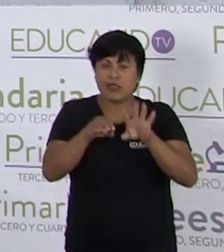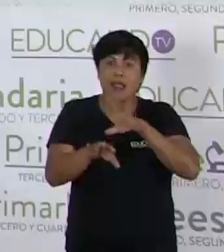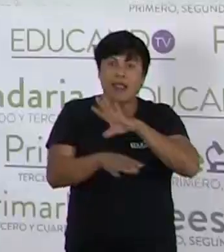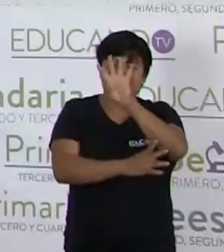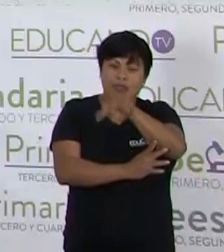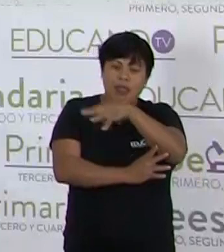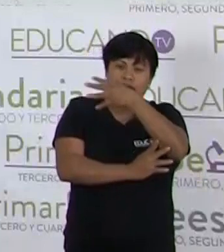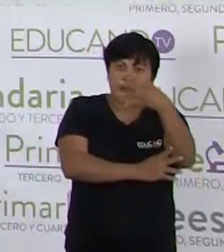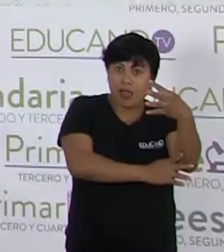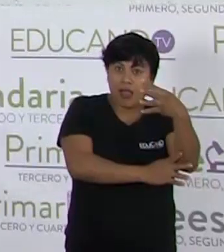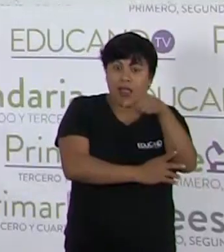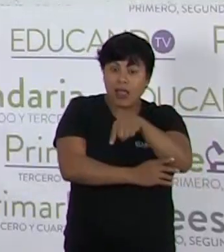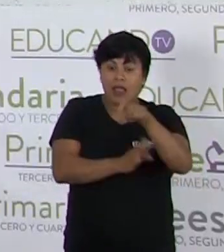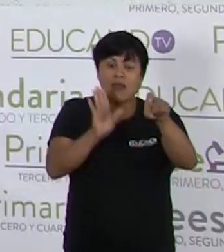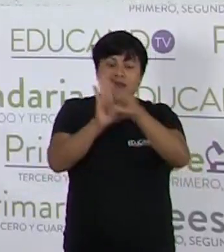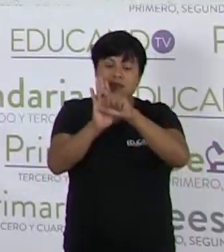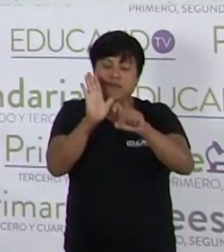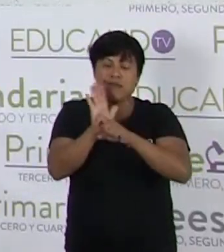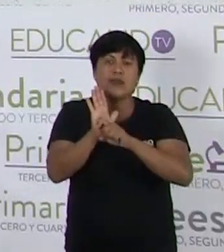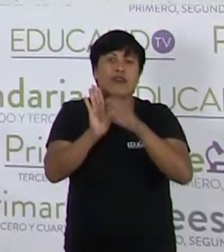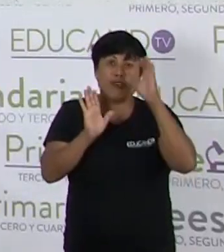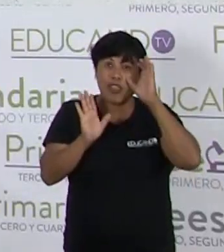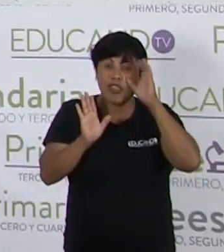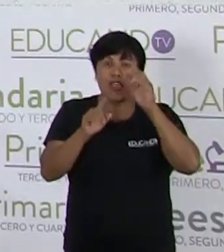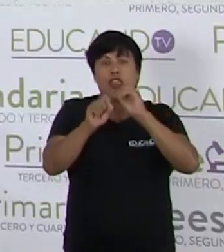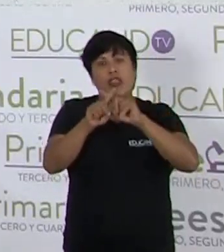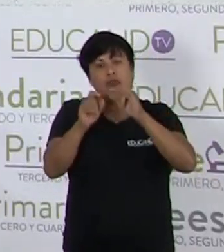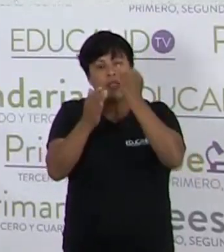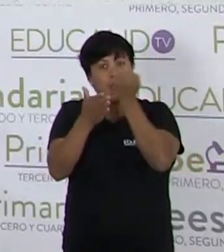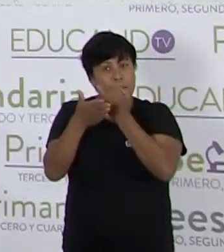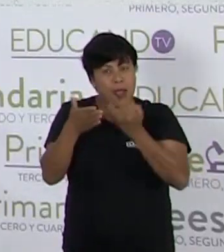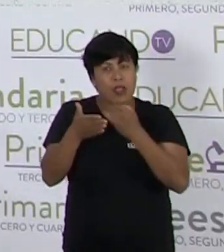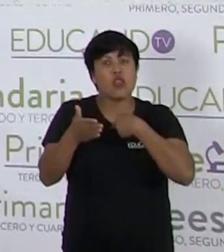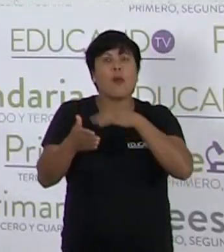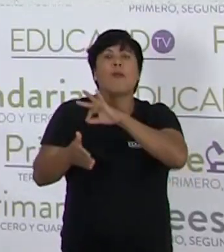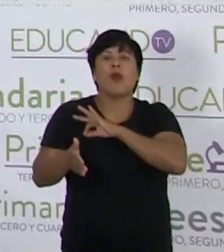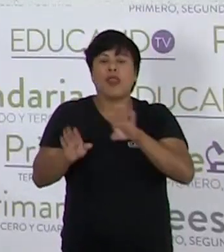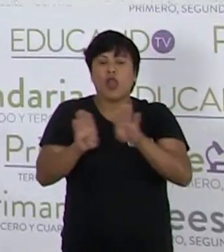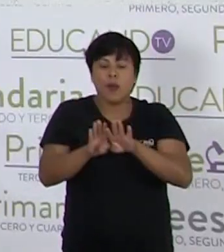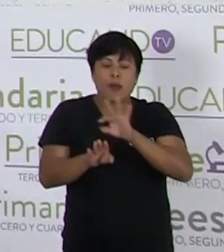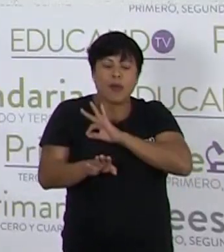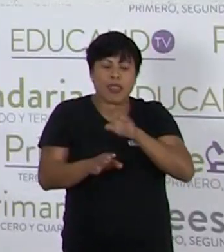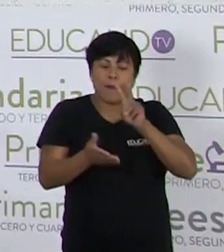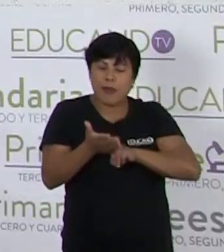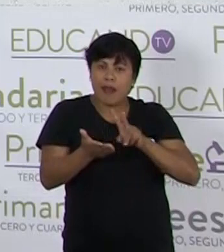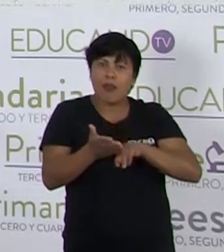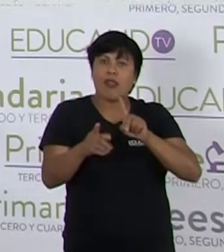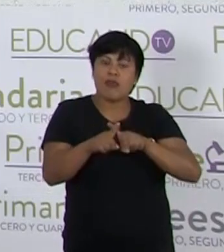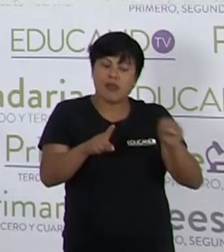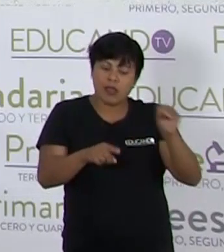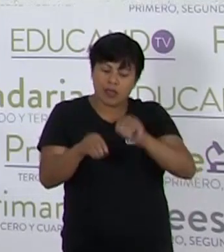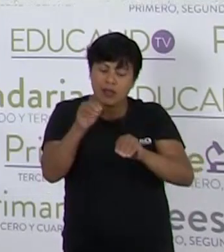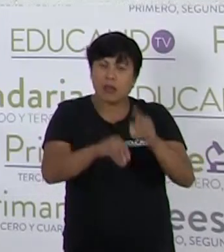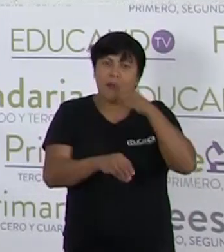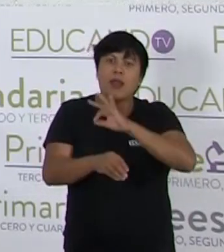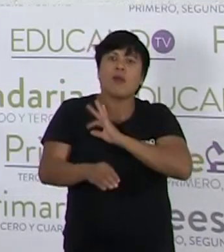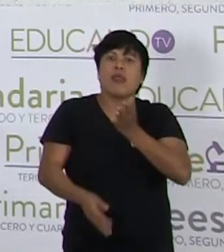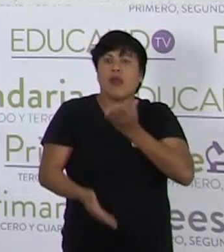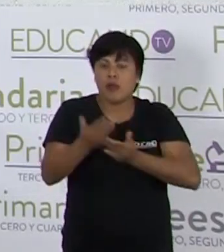un pictograma, yo puedo obtener varios datos para